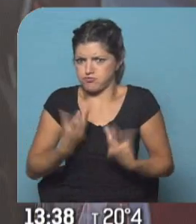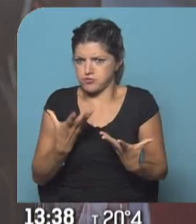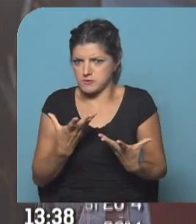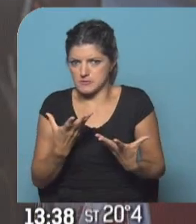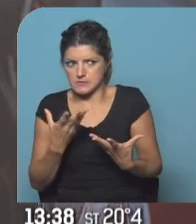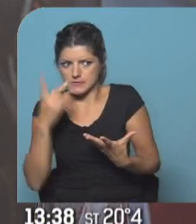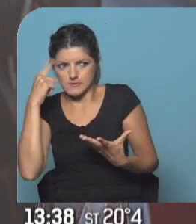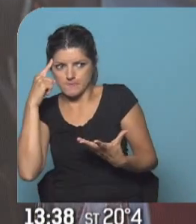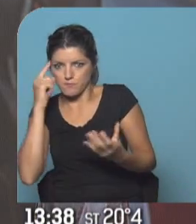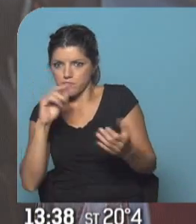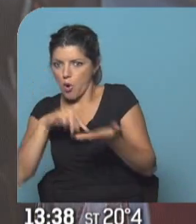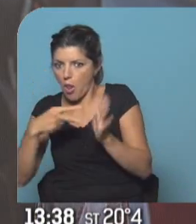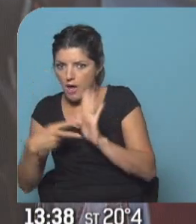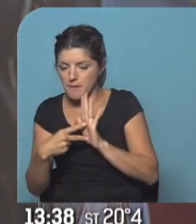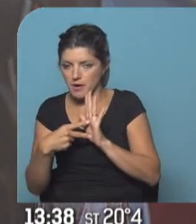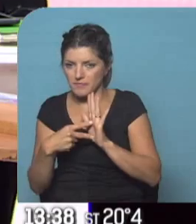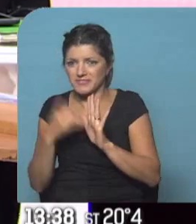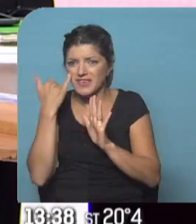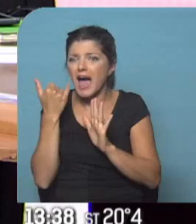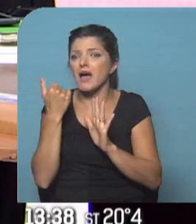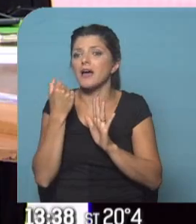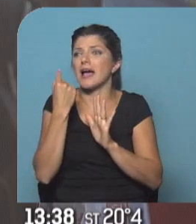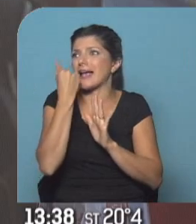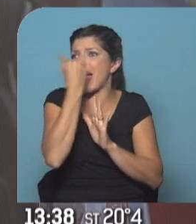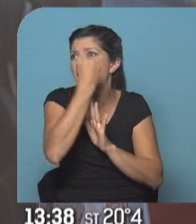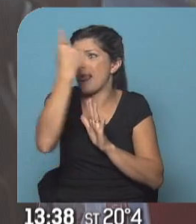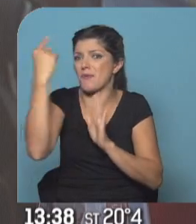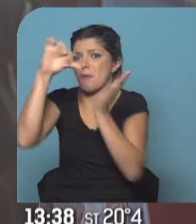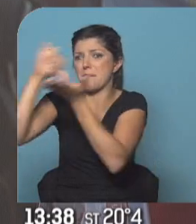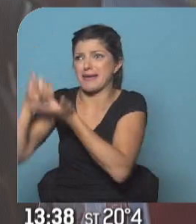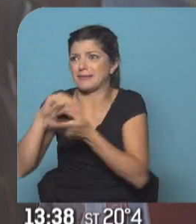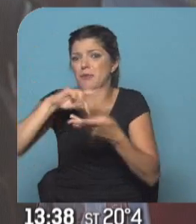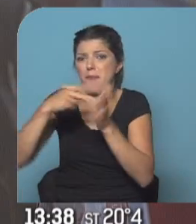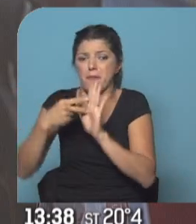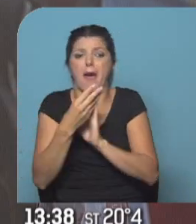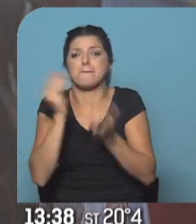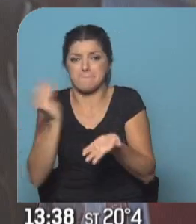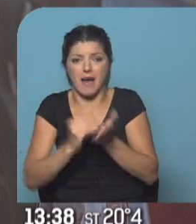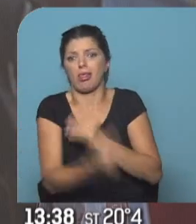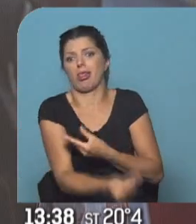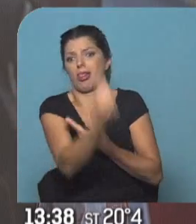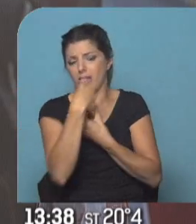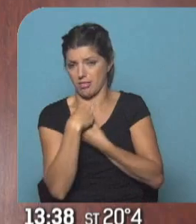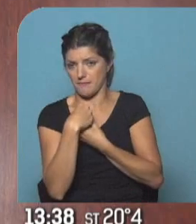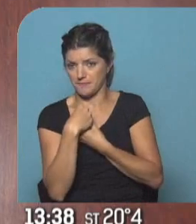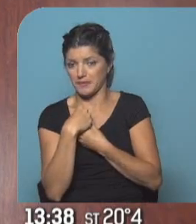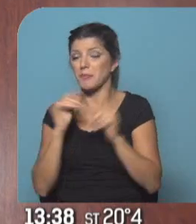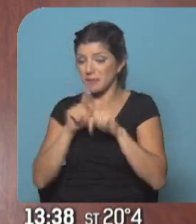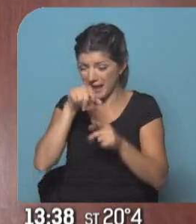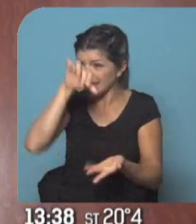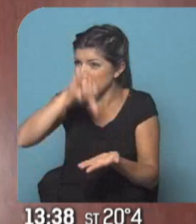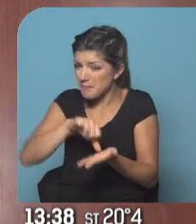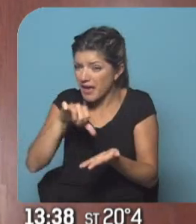le agrega tensión a estas cuestiones que ya tienen cada uno de sus países. Pero además, para la propia Polonia, cada vez se siente